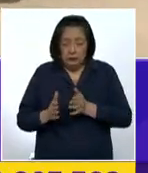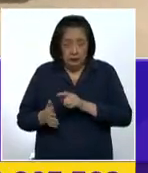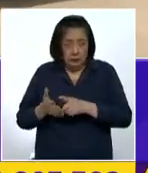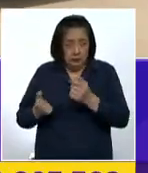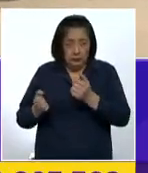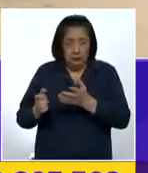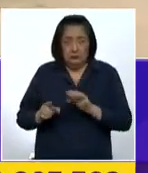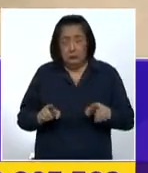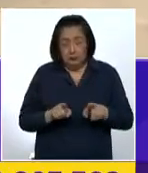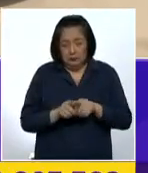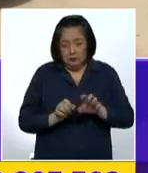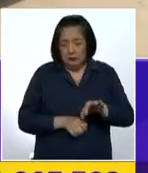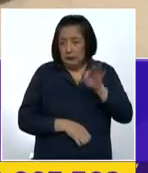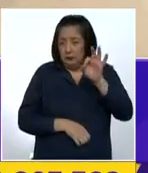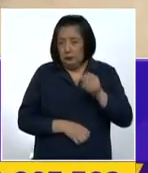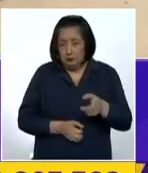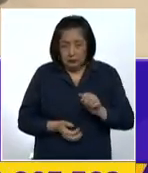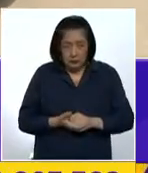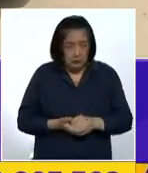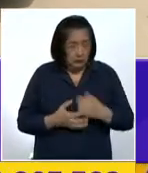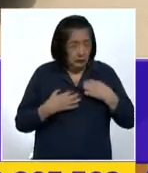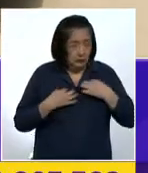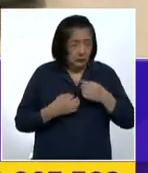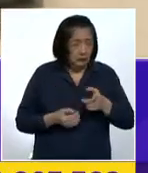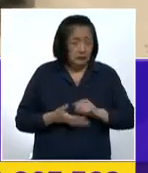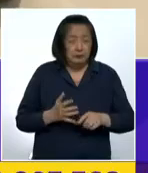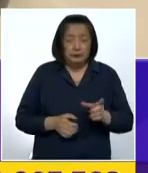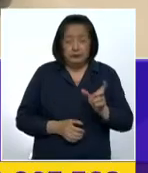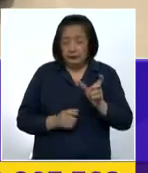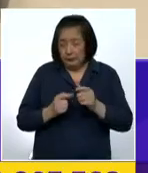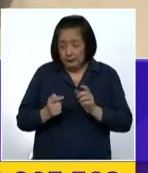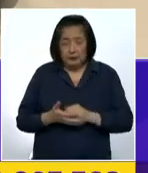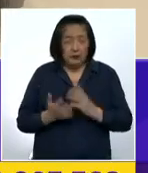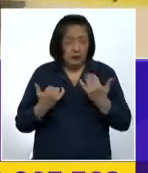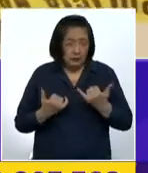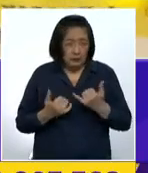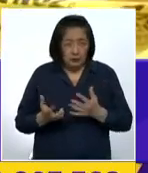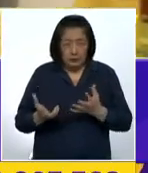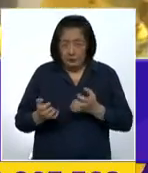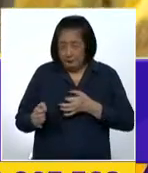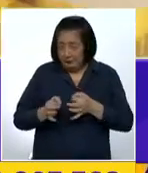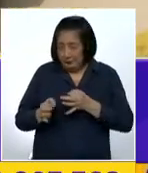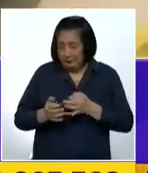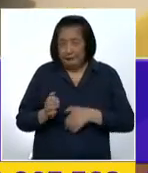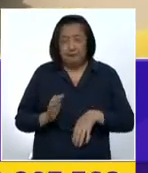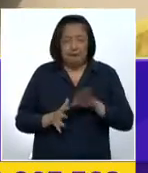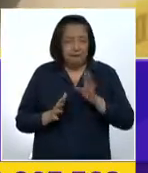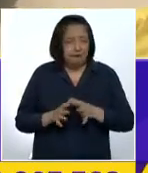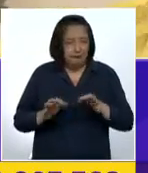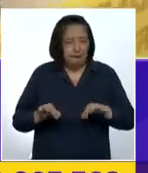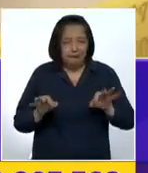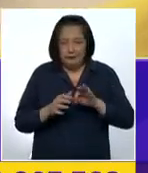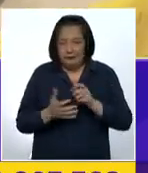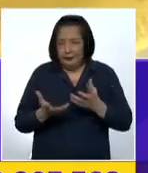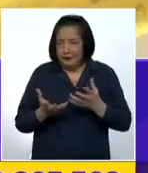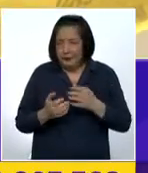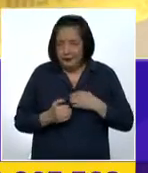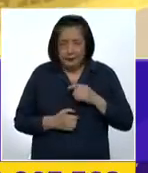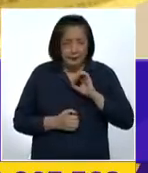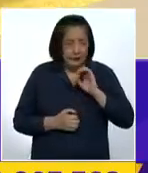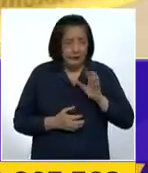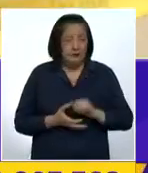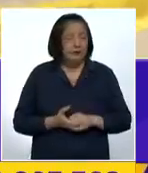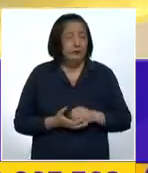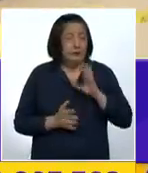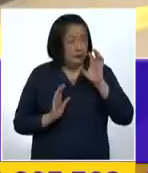encontrado también unas prendas y la tarjeta de propiedad de este vehículo. Quiero darte algunos detalles importantes que debemos rescatar, porque por